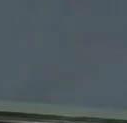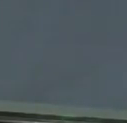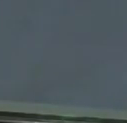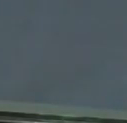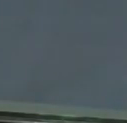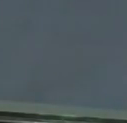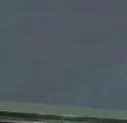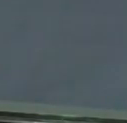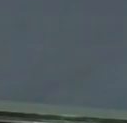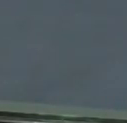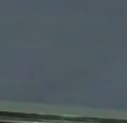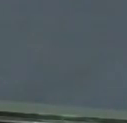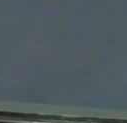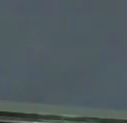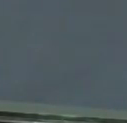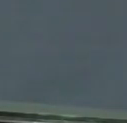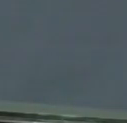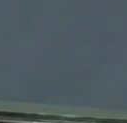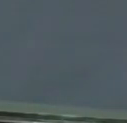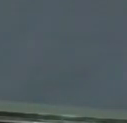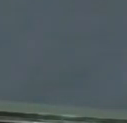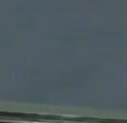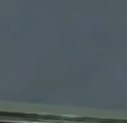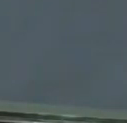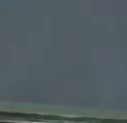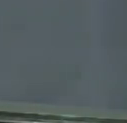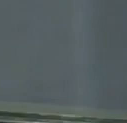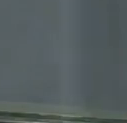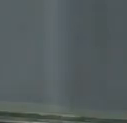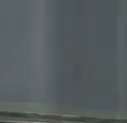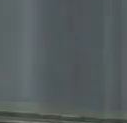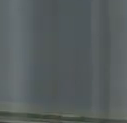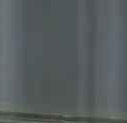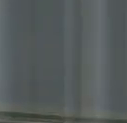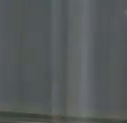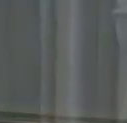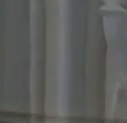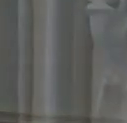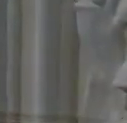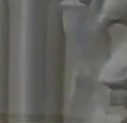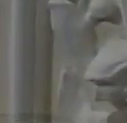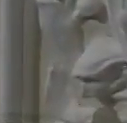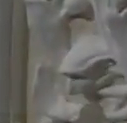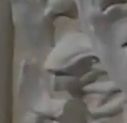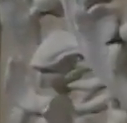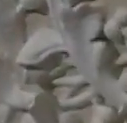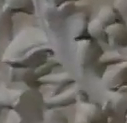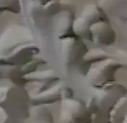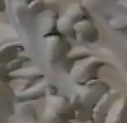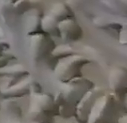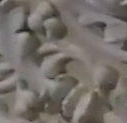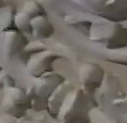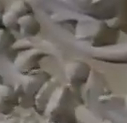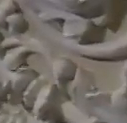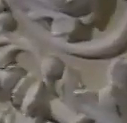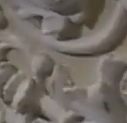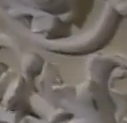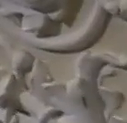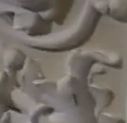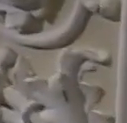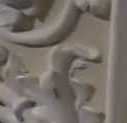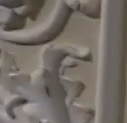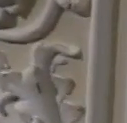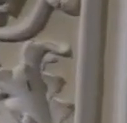número 48, se tiene previsto que se hable sobre uno de los proyectos de ley que fue entregado el pasado 8 de marzo